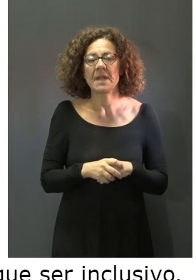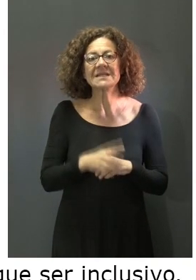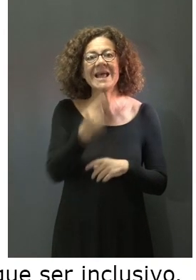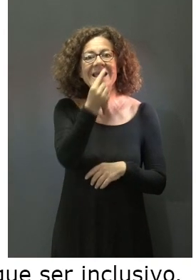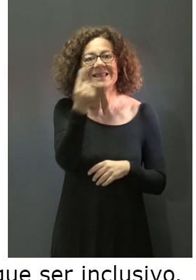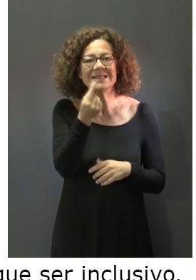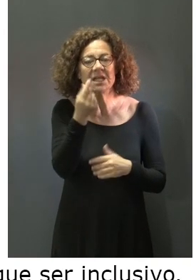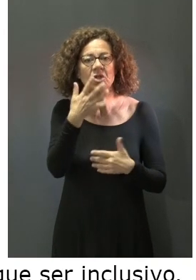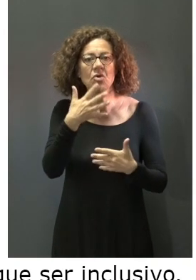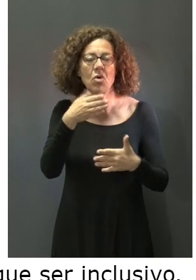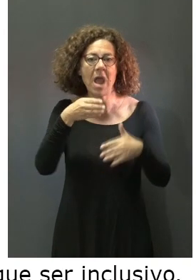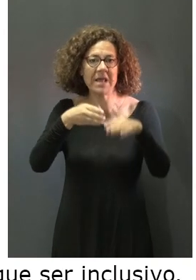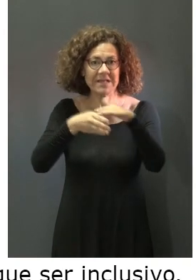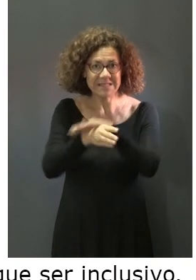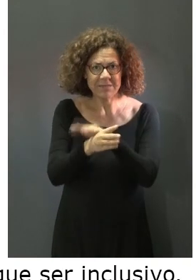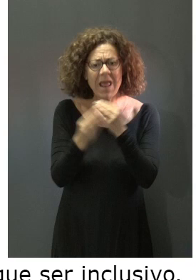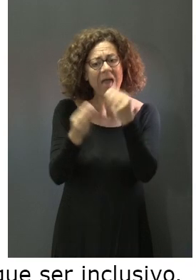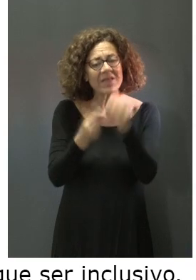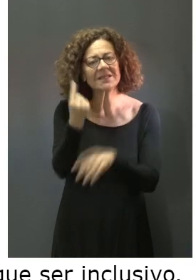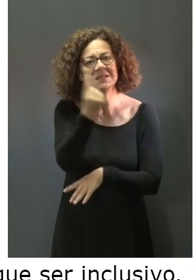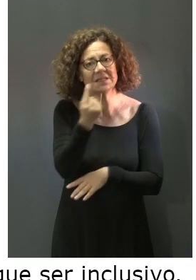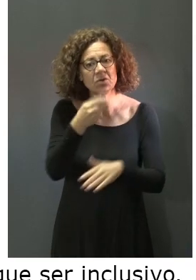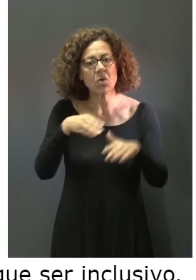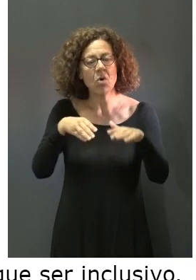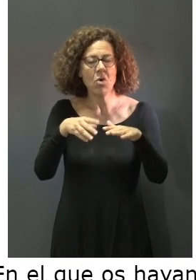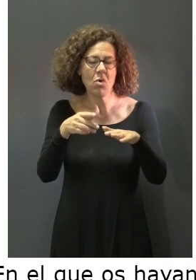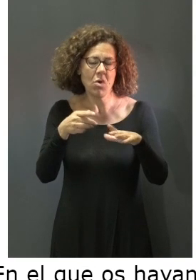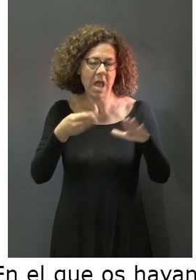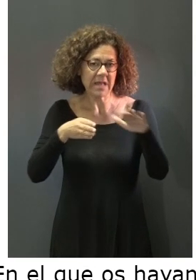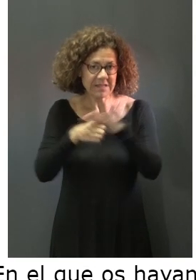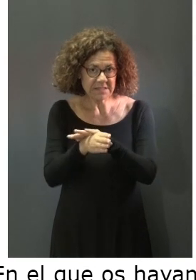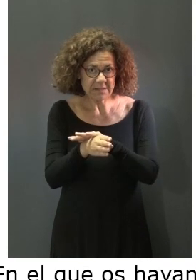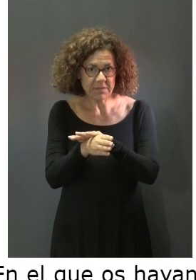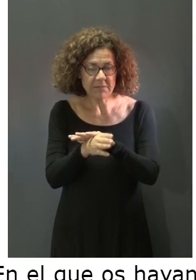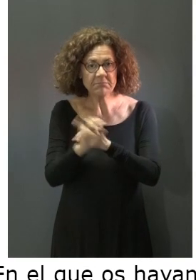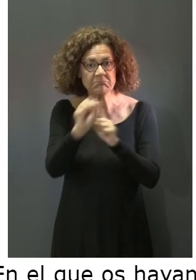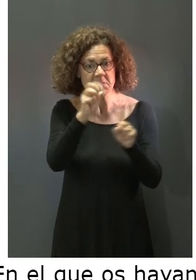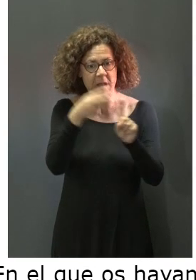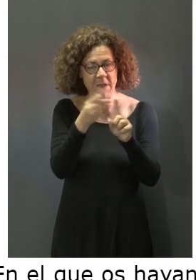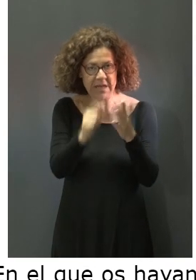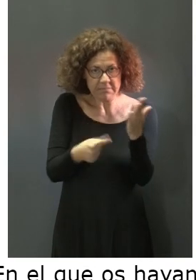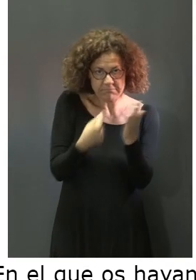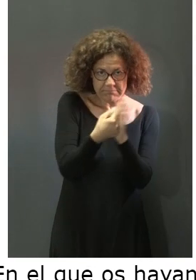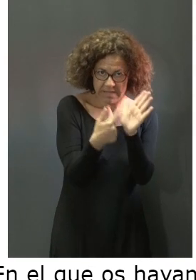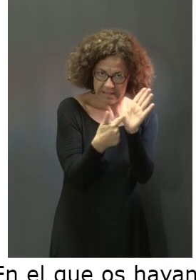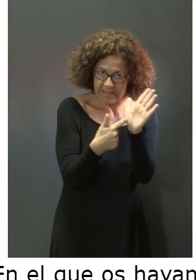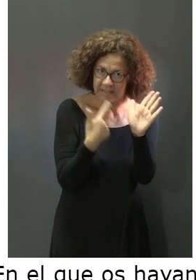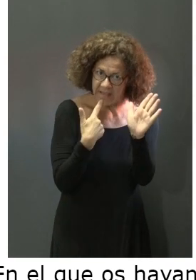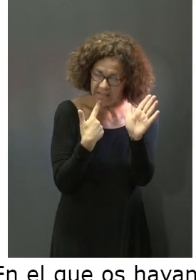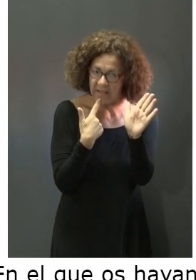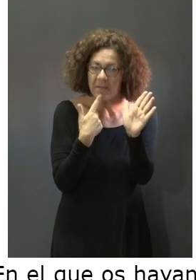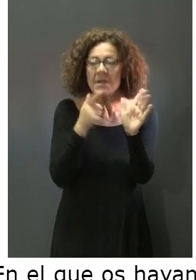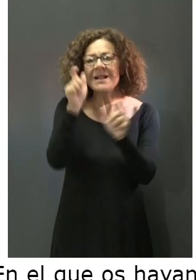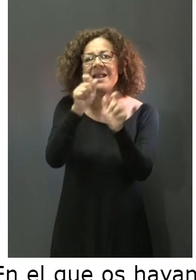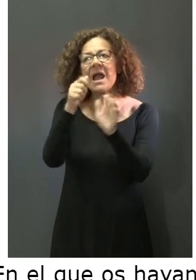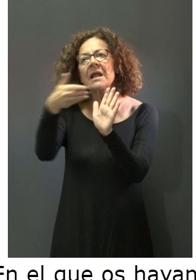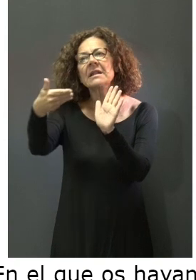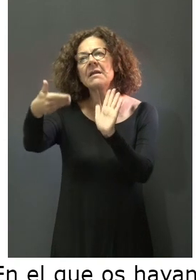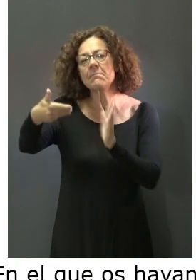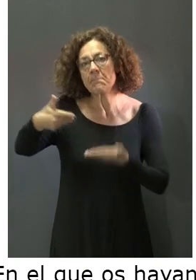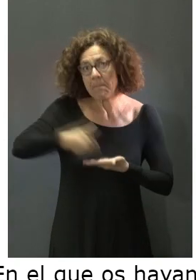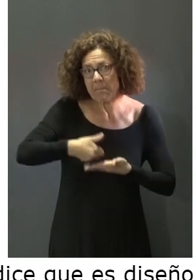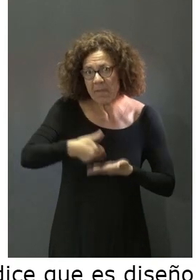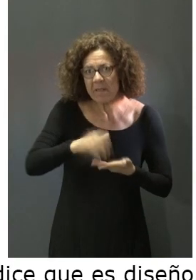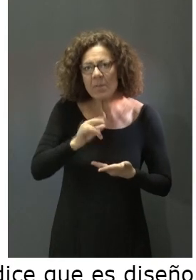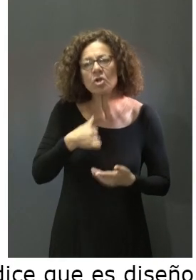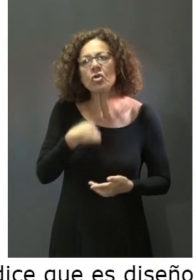diseño accesible, que hacéis diseño accesible y en vuestra página os vendéis así, entiendo que la gente acude pidiendo, pero cuando